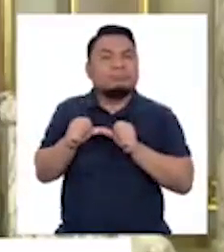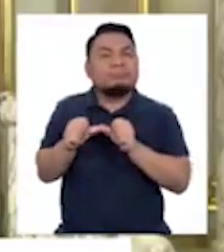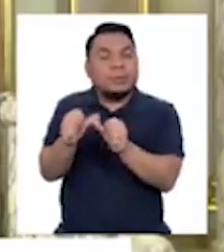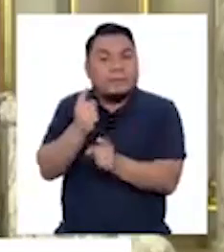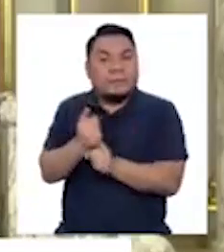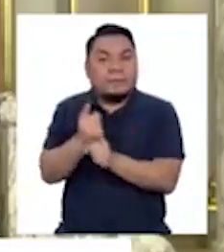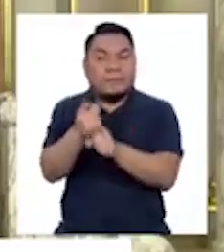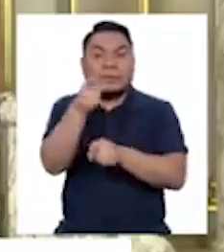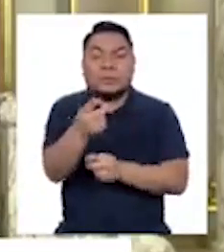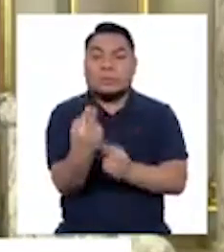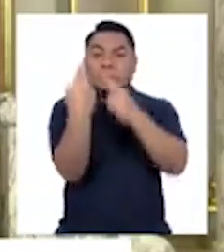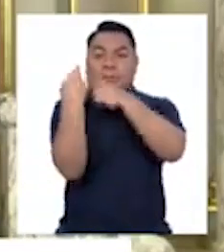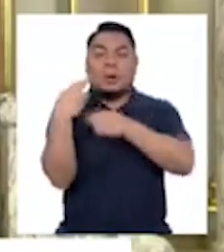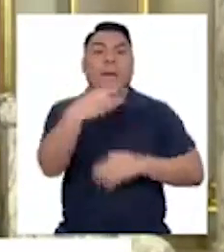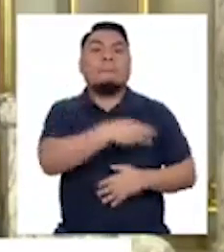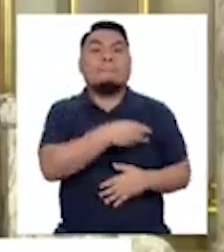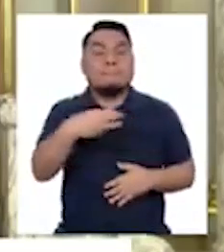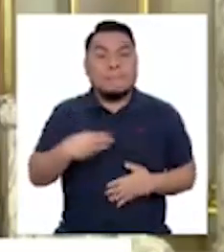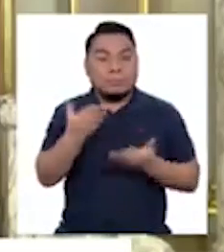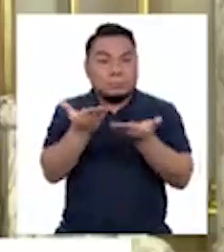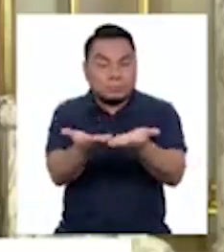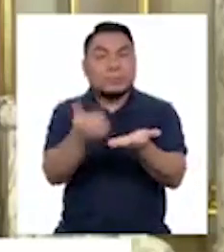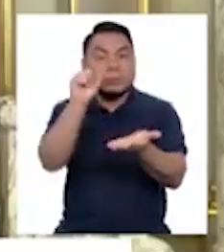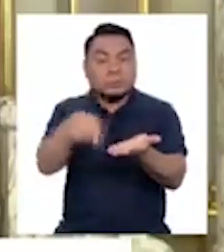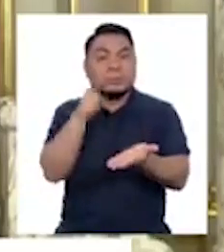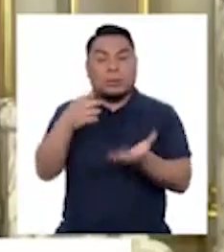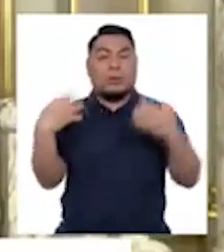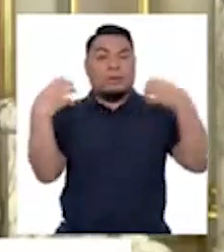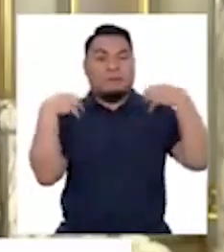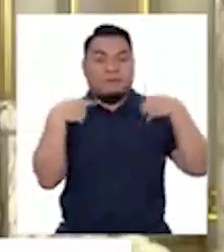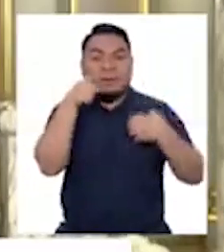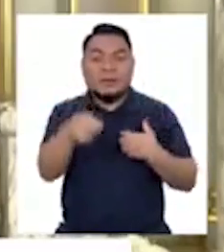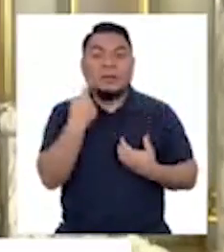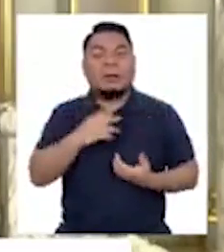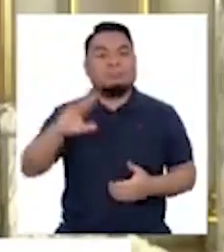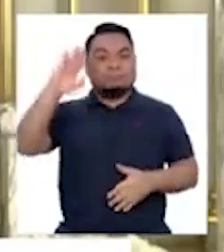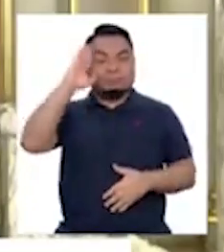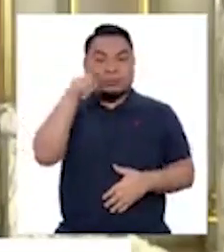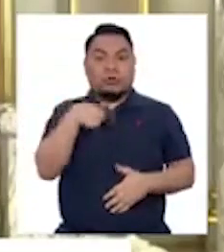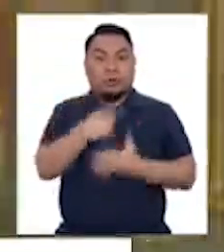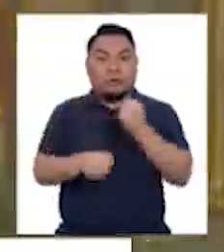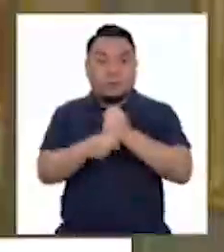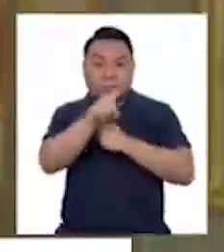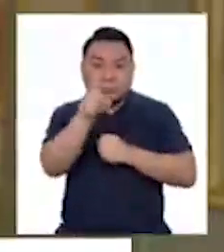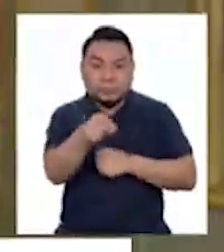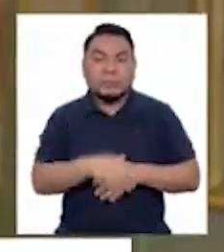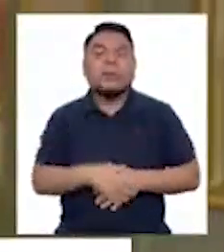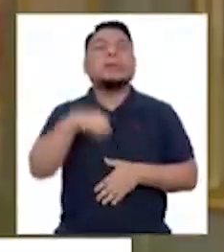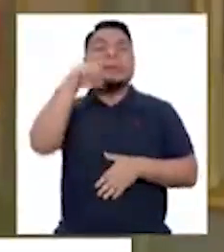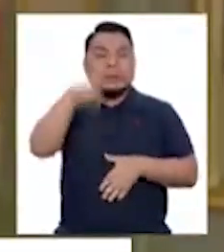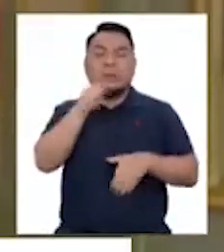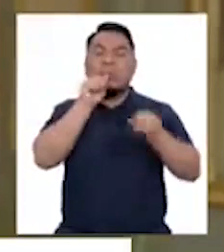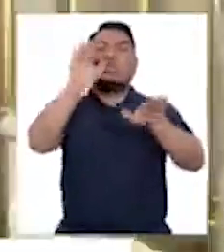fielmente el cargo de ministro de Estado en el despacho de Interior, que os confío. Sí,